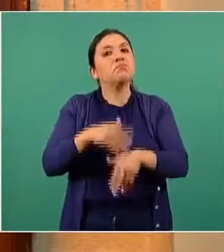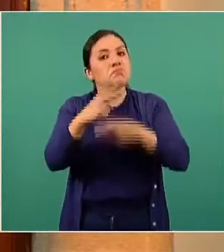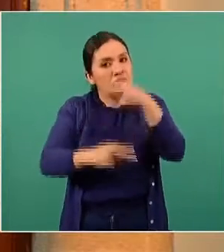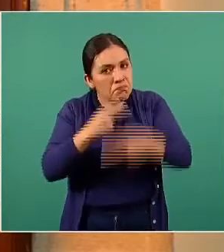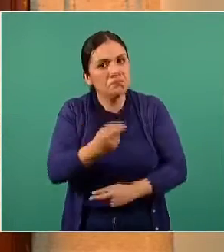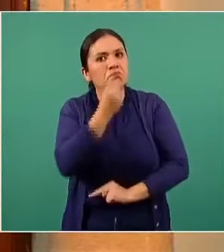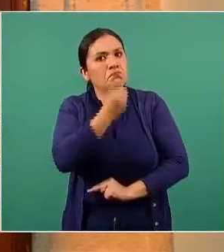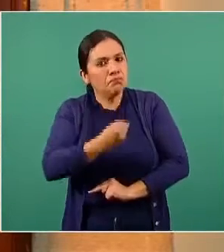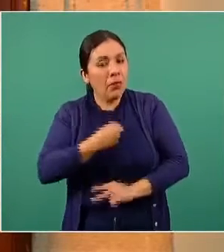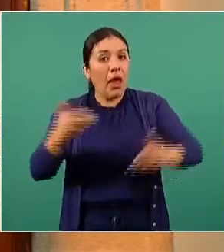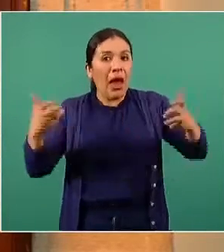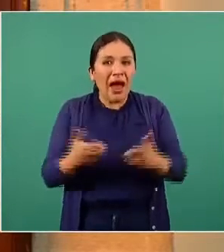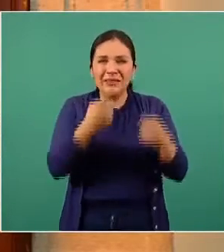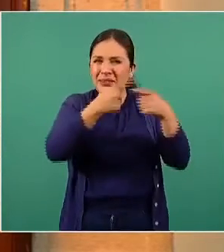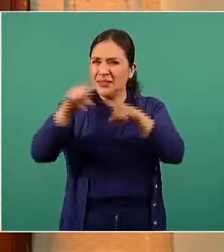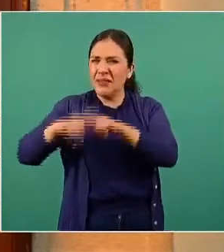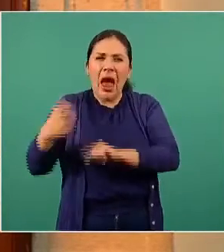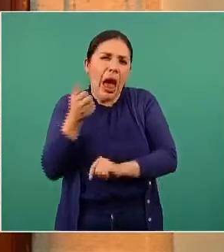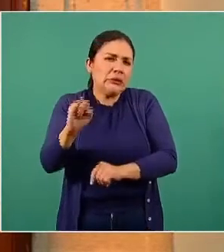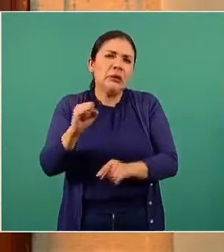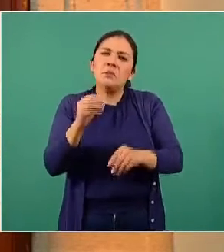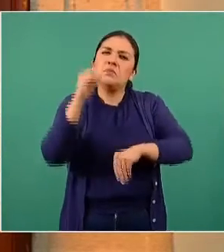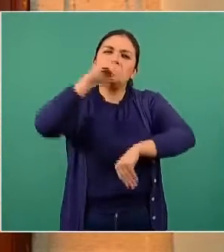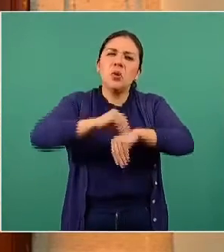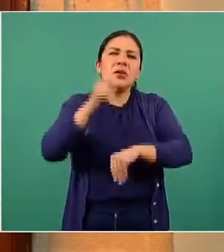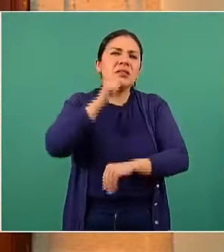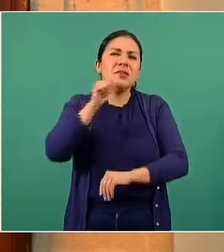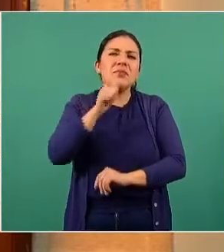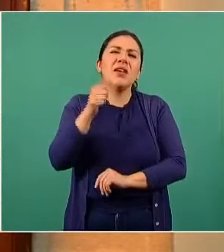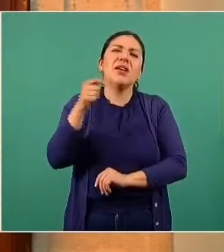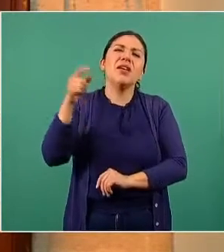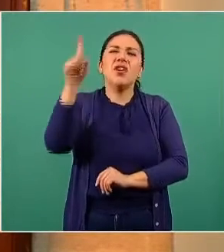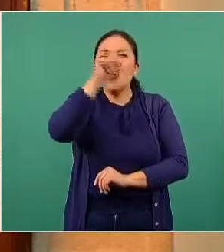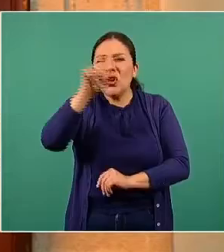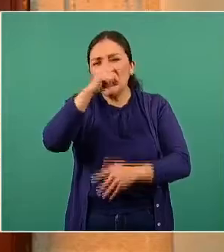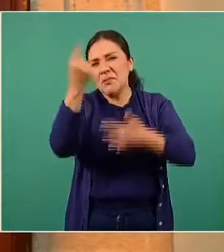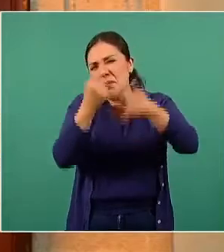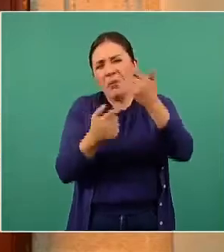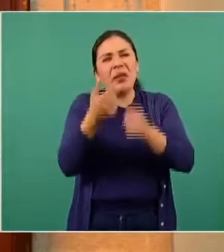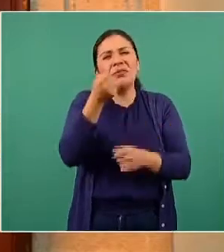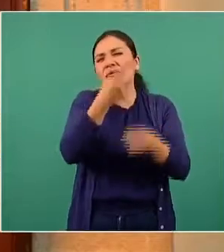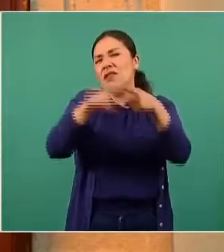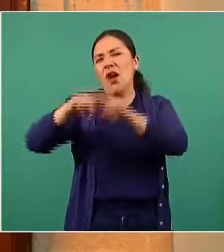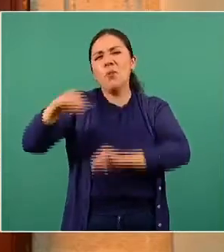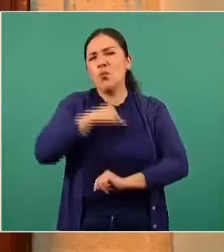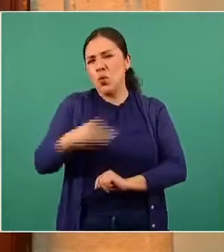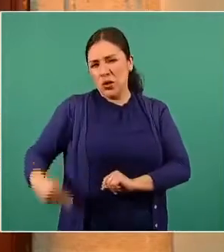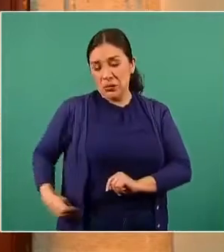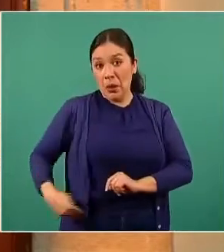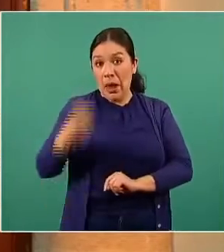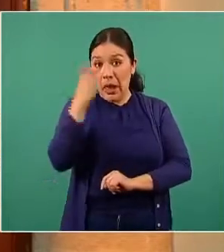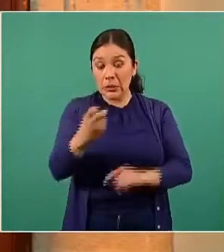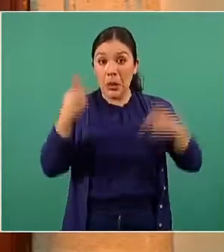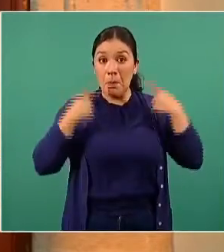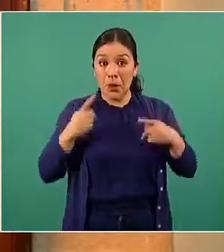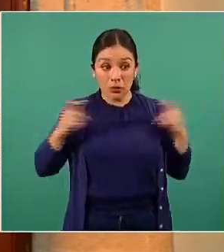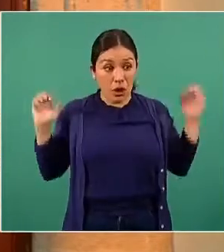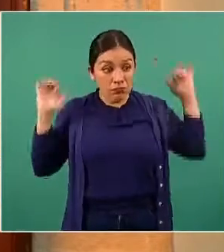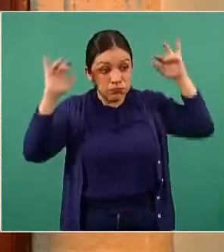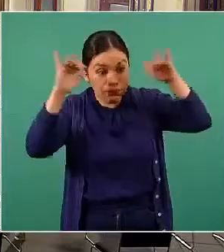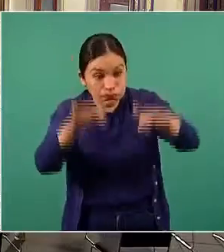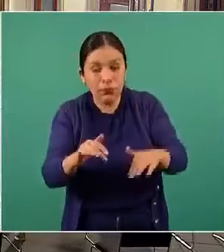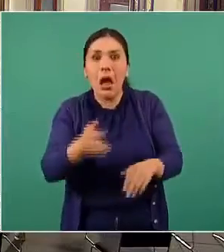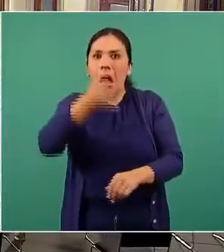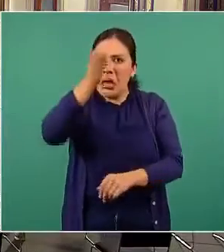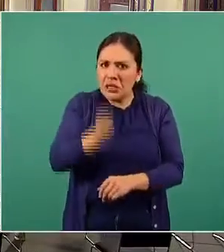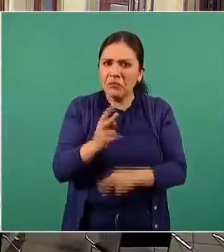los diferentes áreas y niveles están dando en cada uno de los municipios, y entonces tanto la afluencia como la